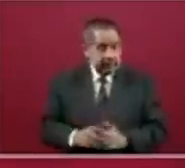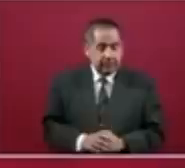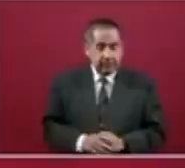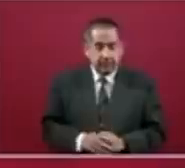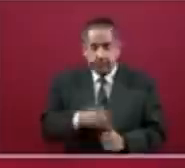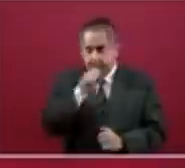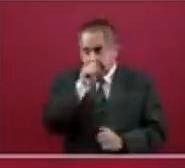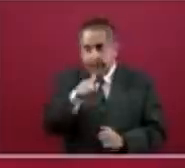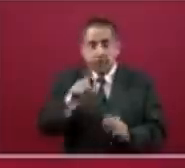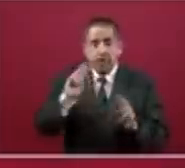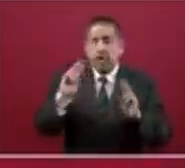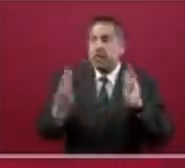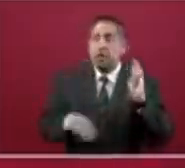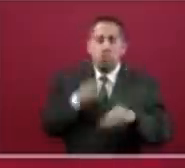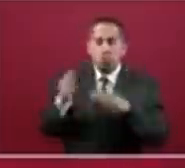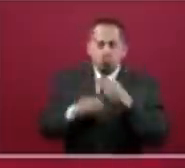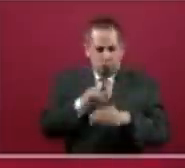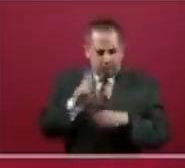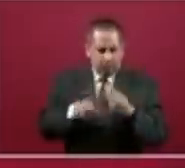sino en el mundo,